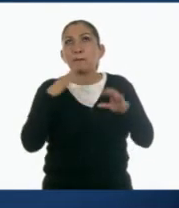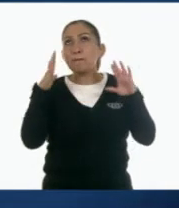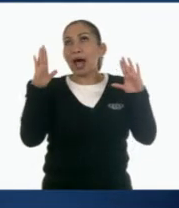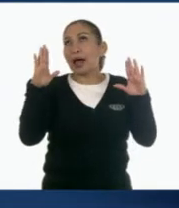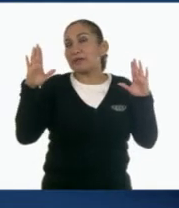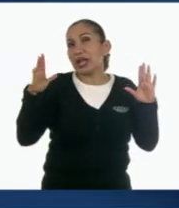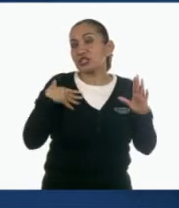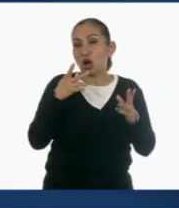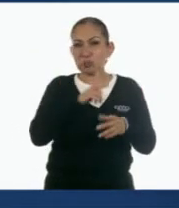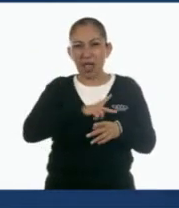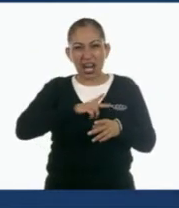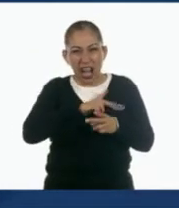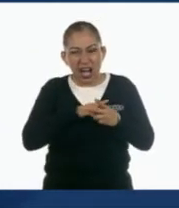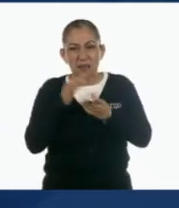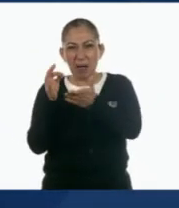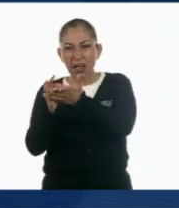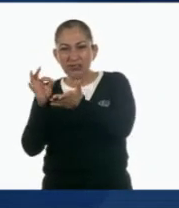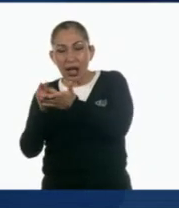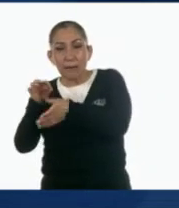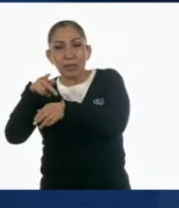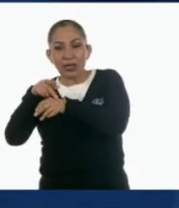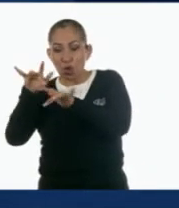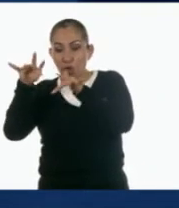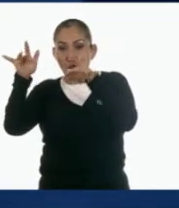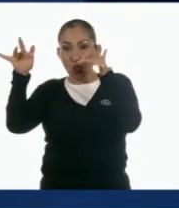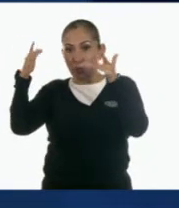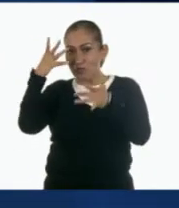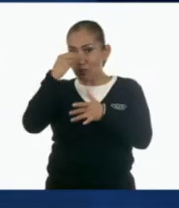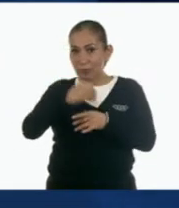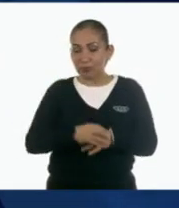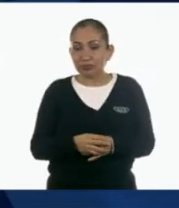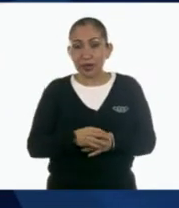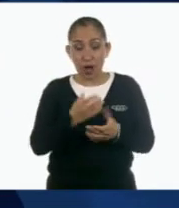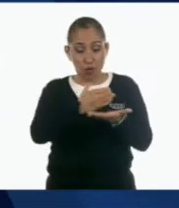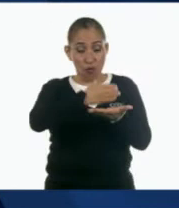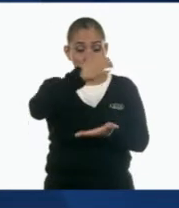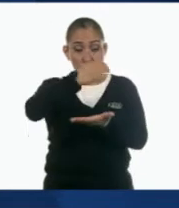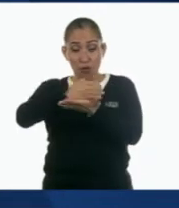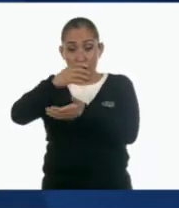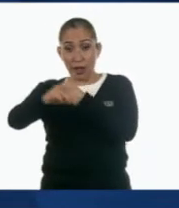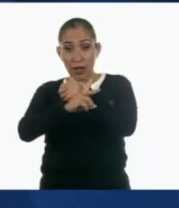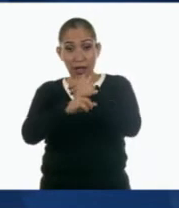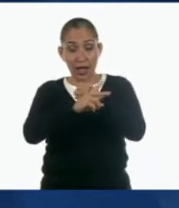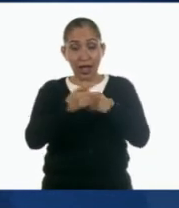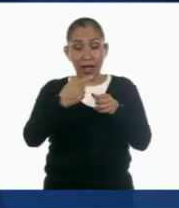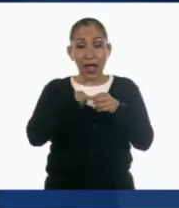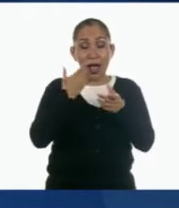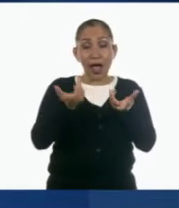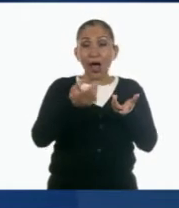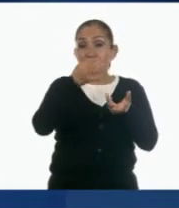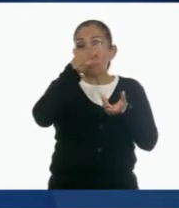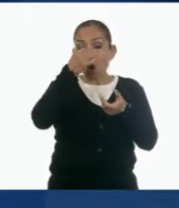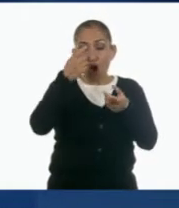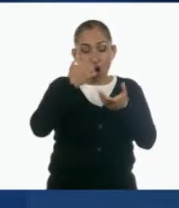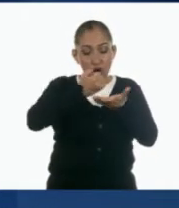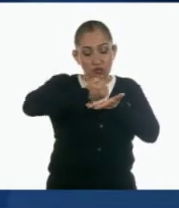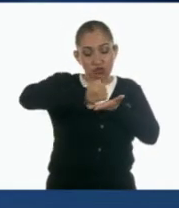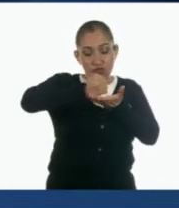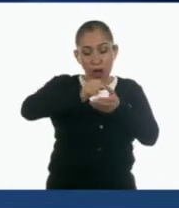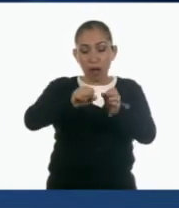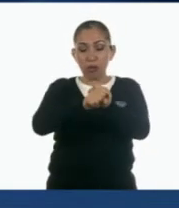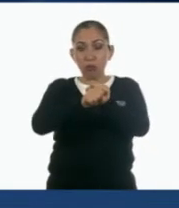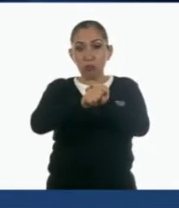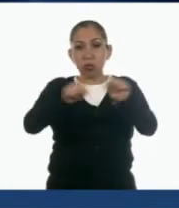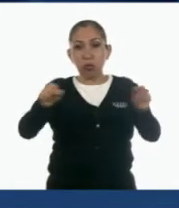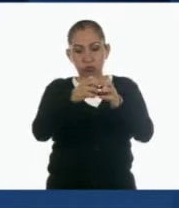increíbles, venenos, metales y piedras preciosas. Los frascos llenos de pétalos y hojas maceradas explotaban